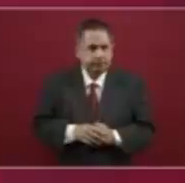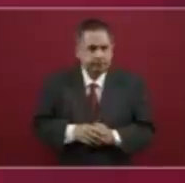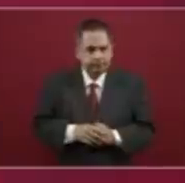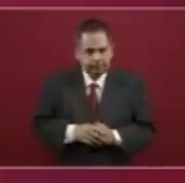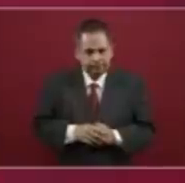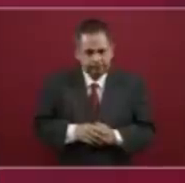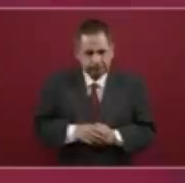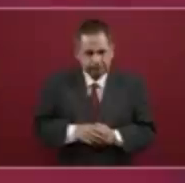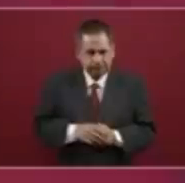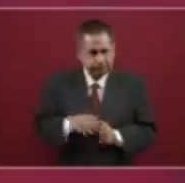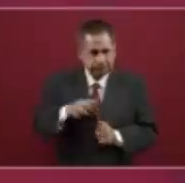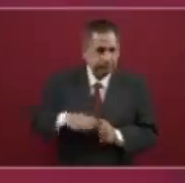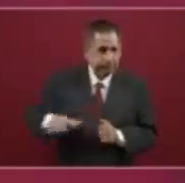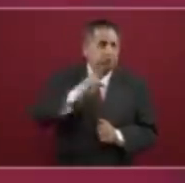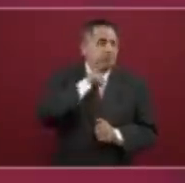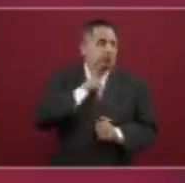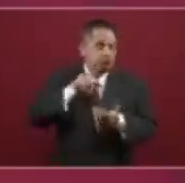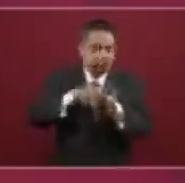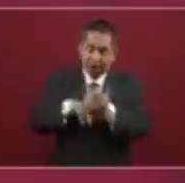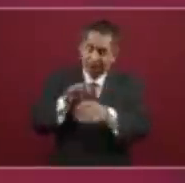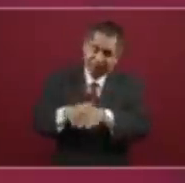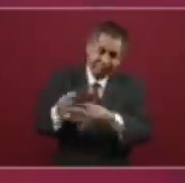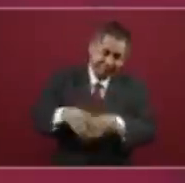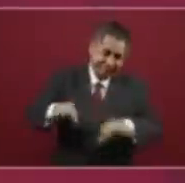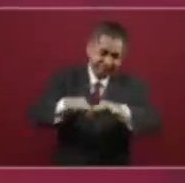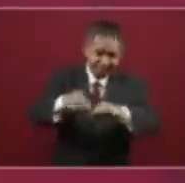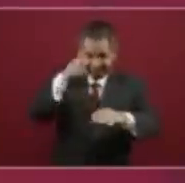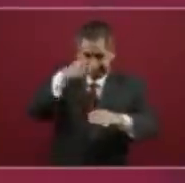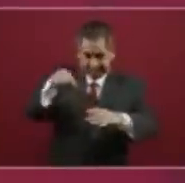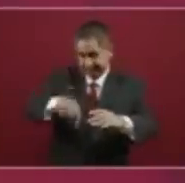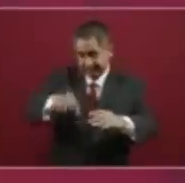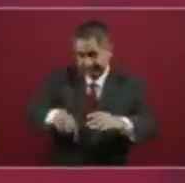pues la zona petrolera más importante de México.